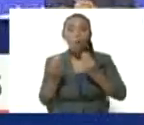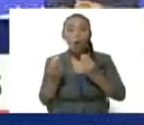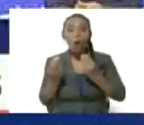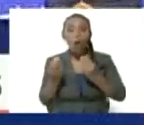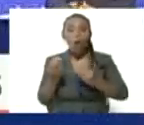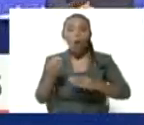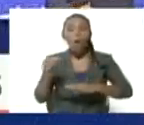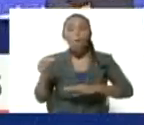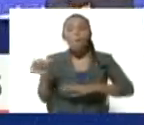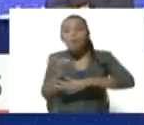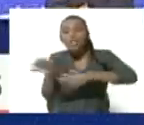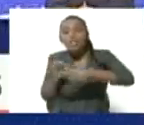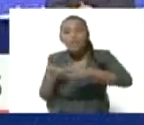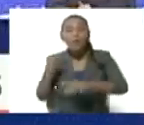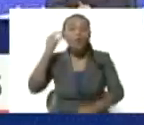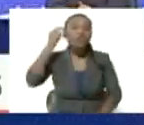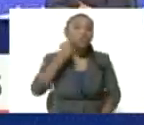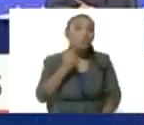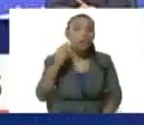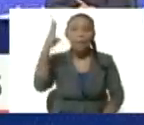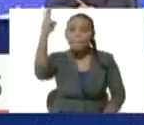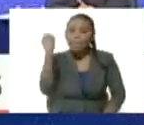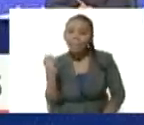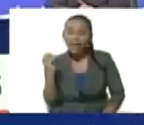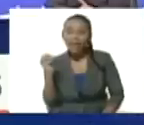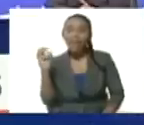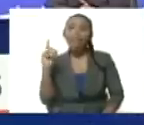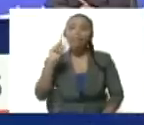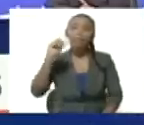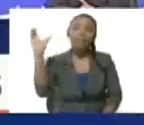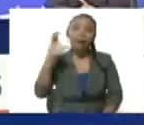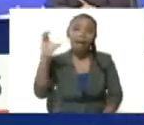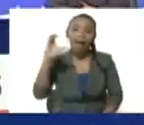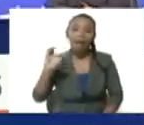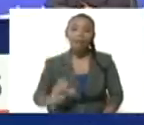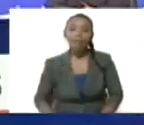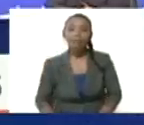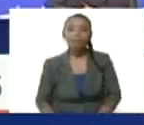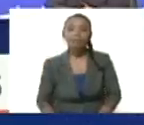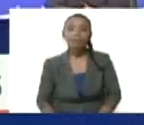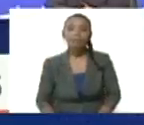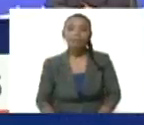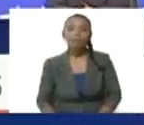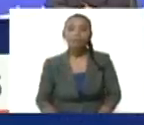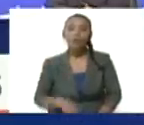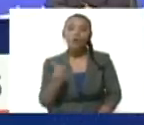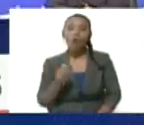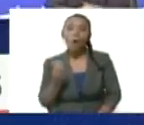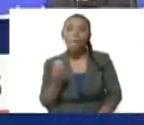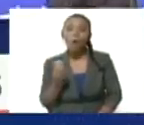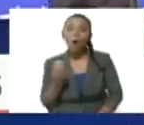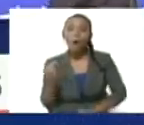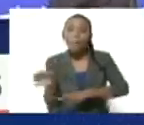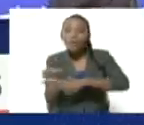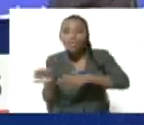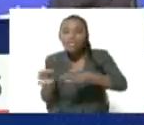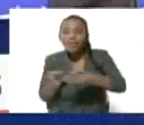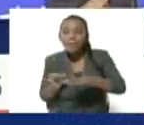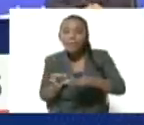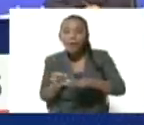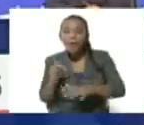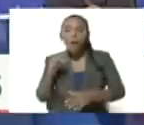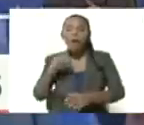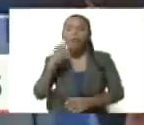Sucre de Petare, de la Gran Caracas también, como el municipio Valencia, el municipio